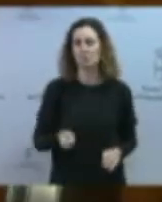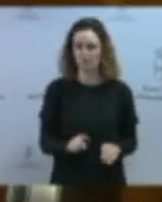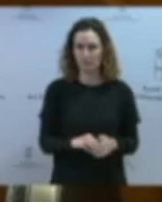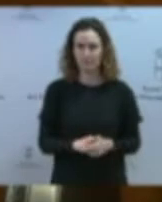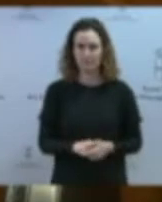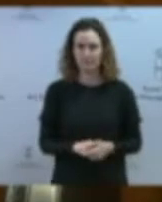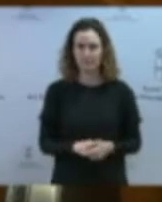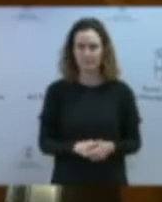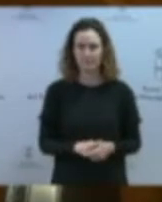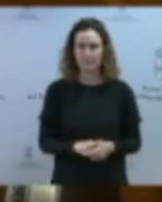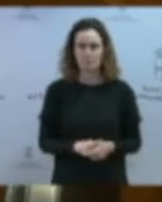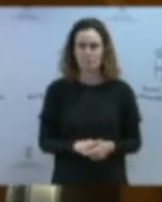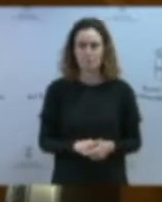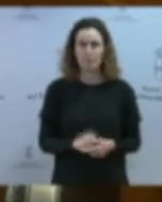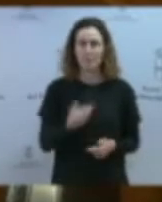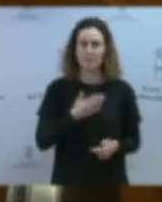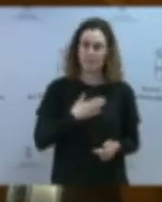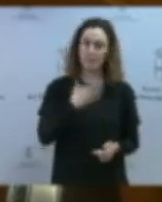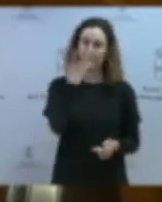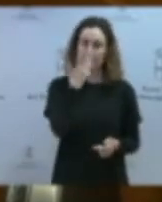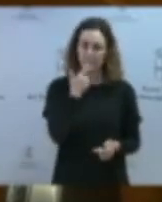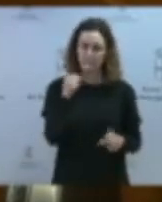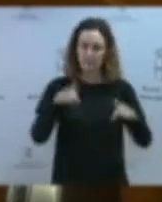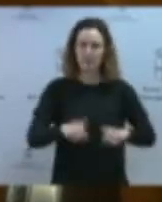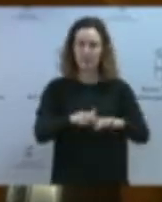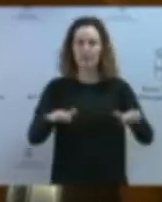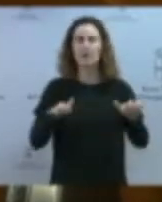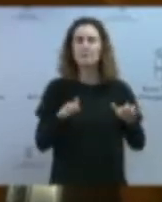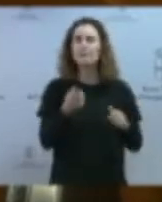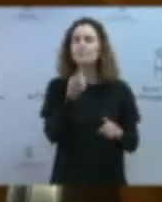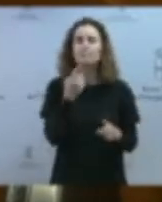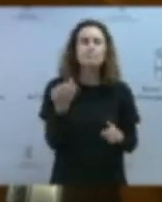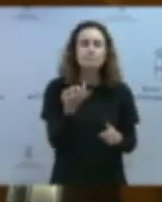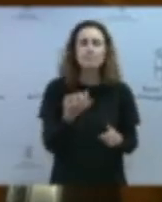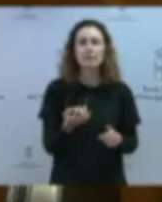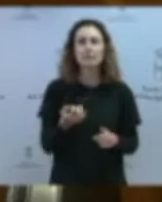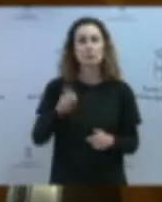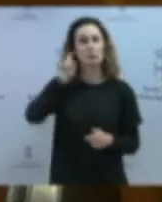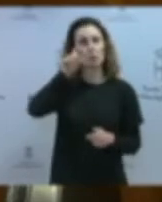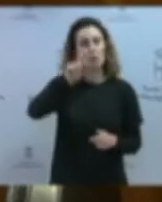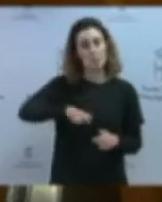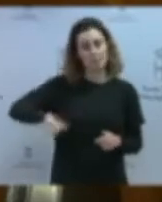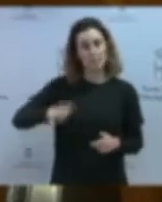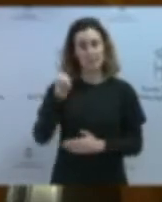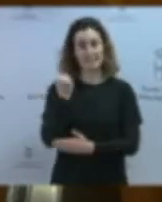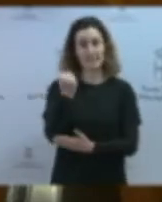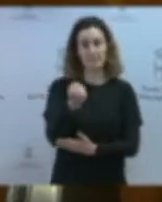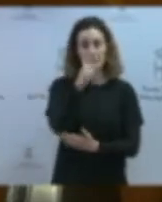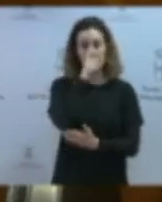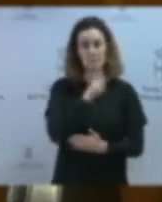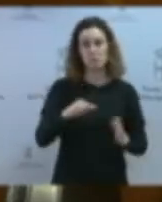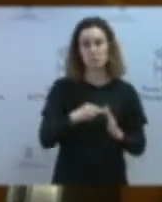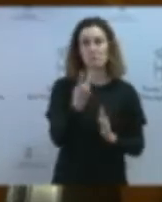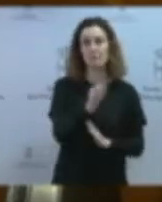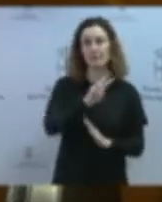decir aquí a esta Cámara, oiga, pues mantengamos todos los profesores de refuerzo que hubo en el año 2020-21, en el curso 2021. Claro,